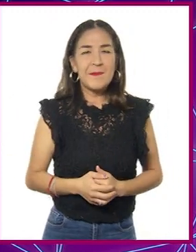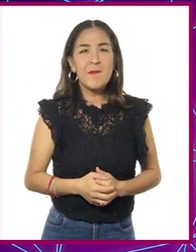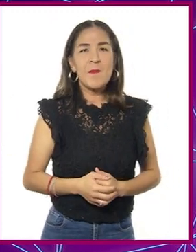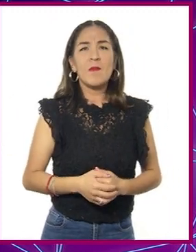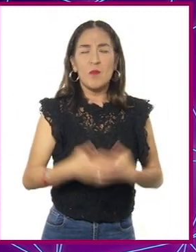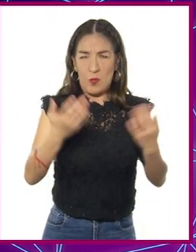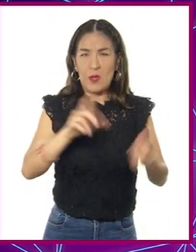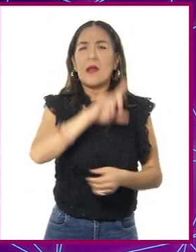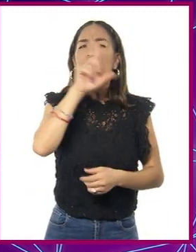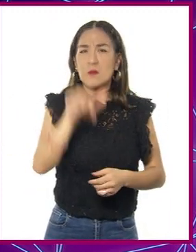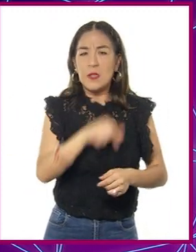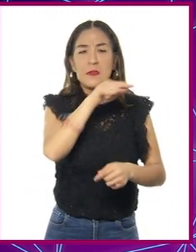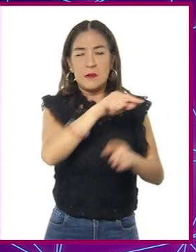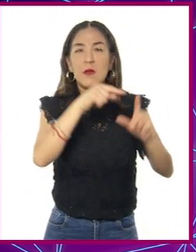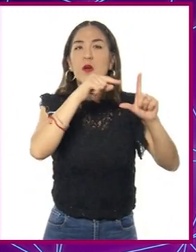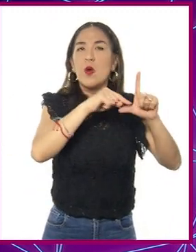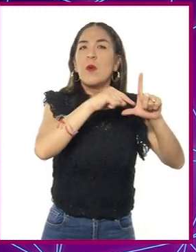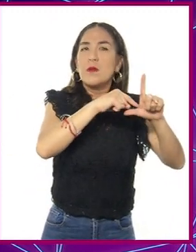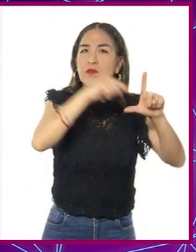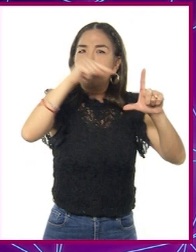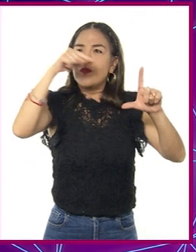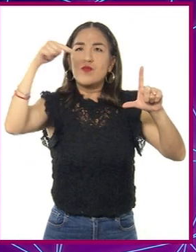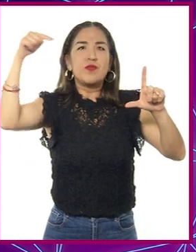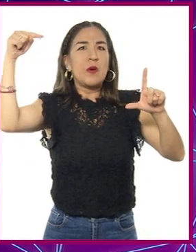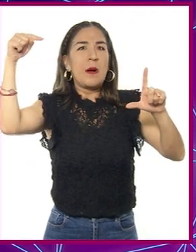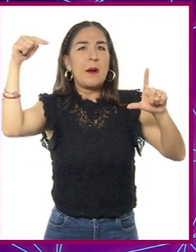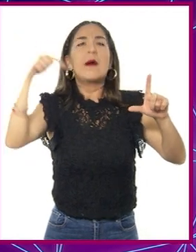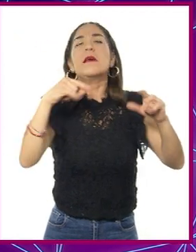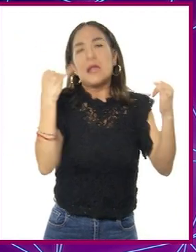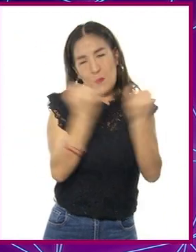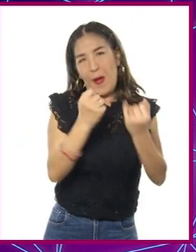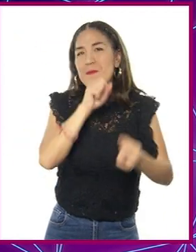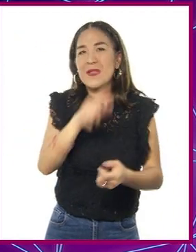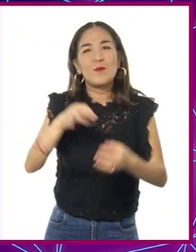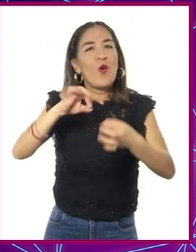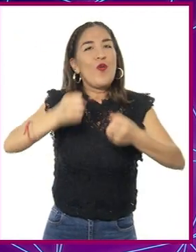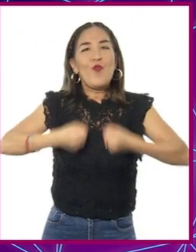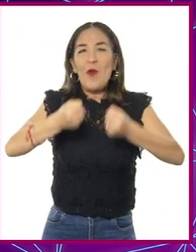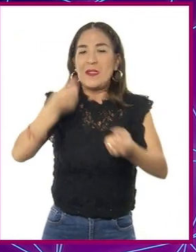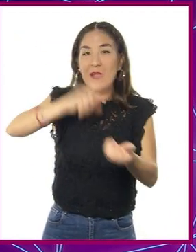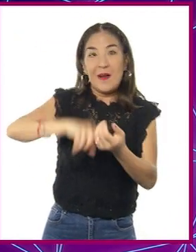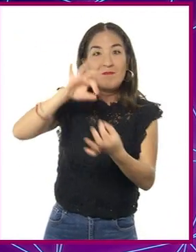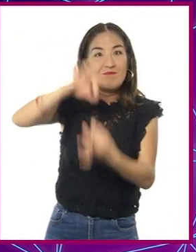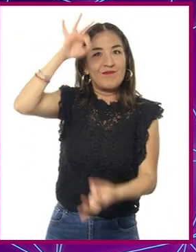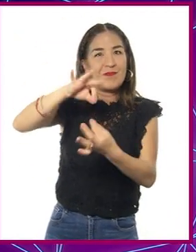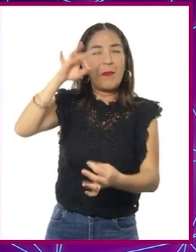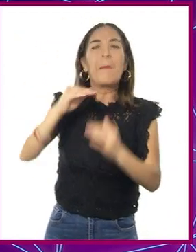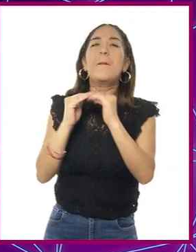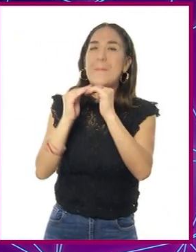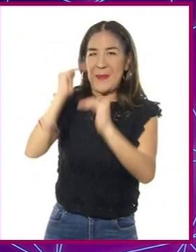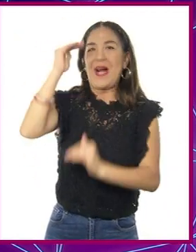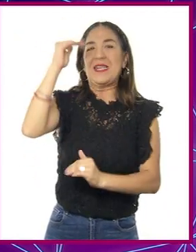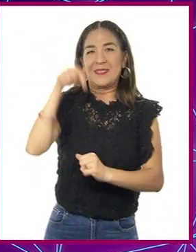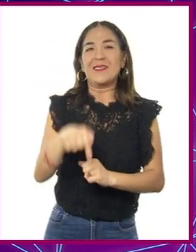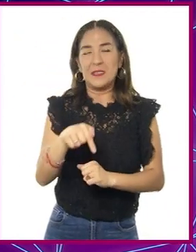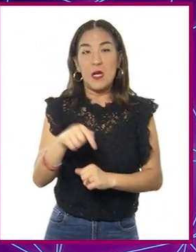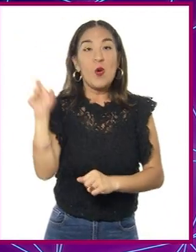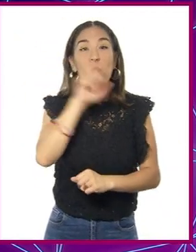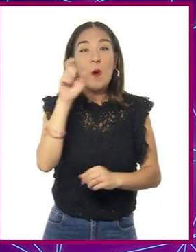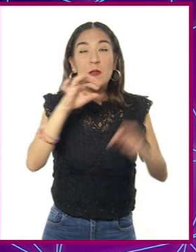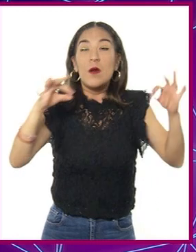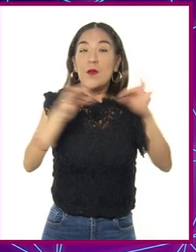va en aumento, representa que la fuerza aplicada también aumentó. Cuando el resorte se le aplica una fuerza